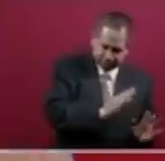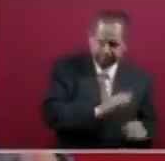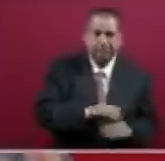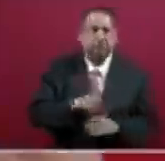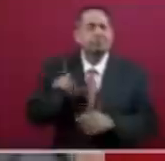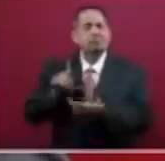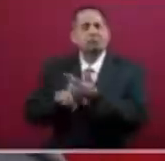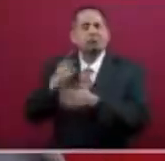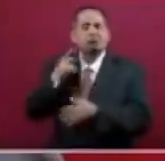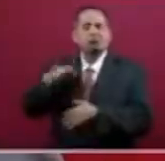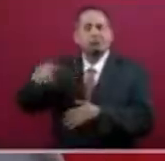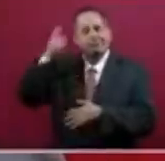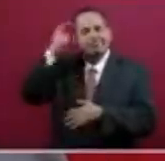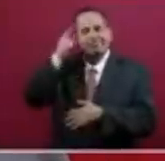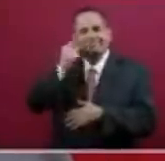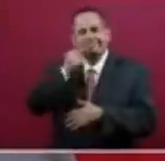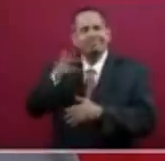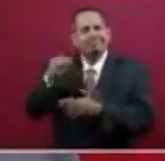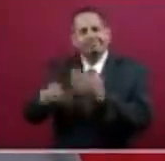falta